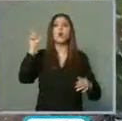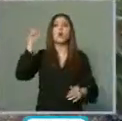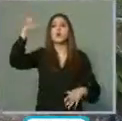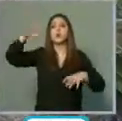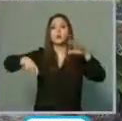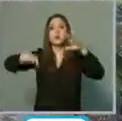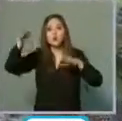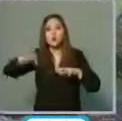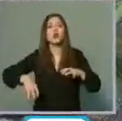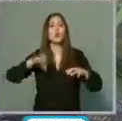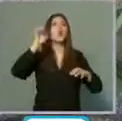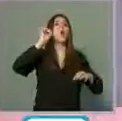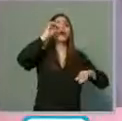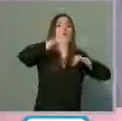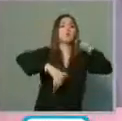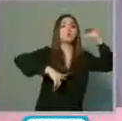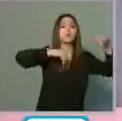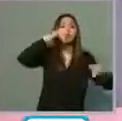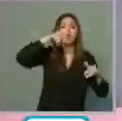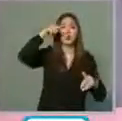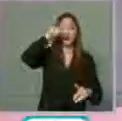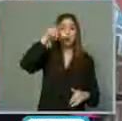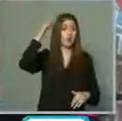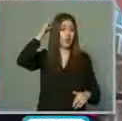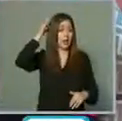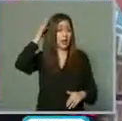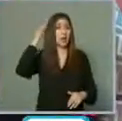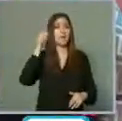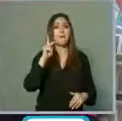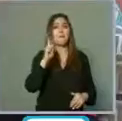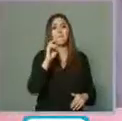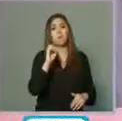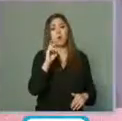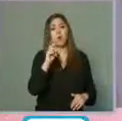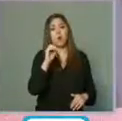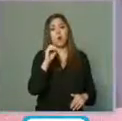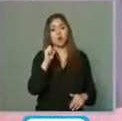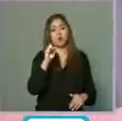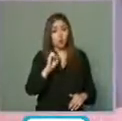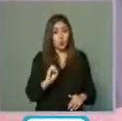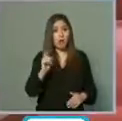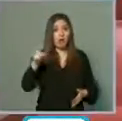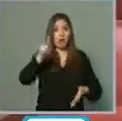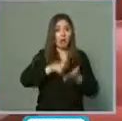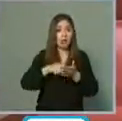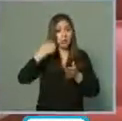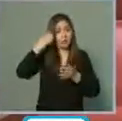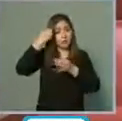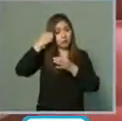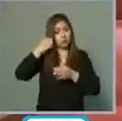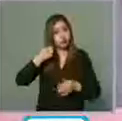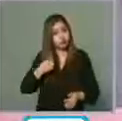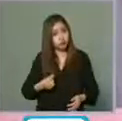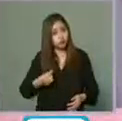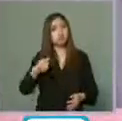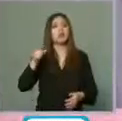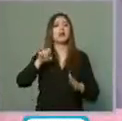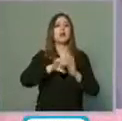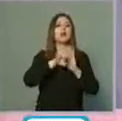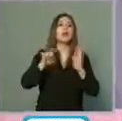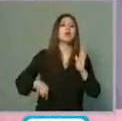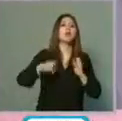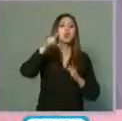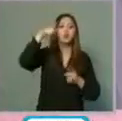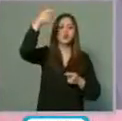estamos en la playa, normalmente si ya tienes el cabello poroso, que es otra característica del cabello, porque no se lo has planchado mucho,